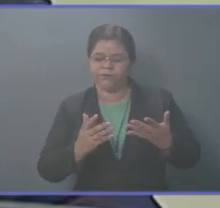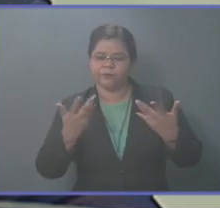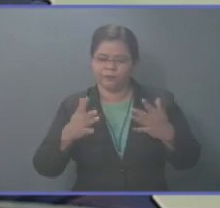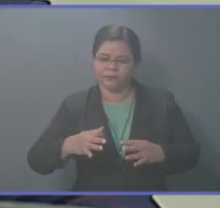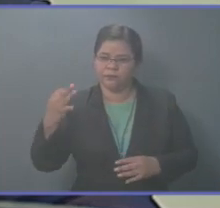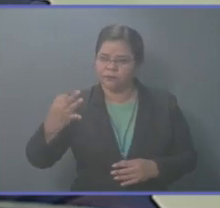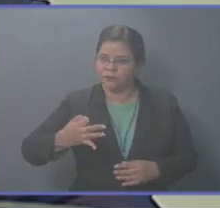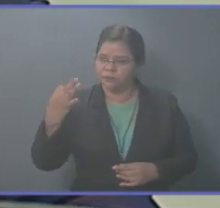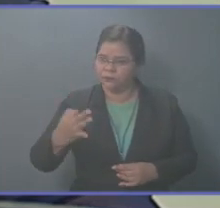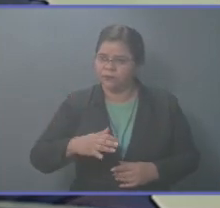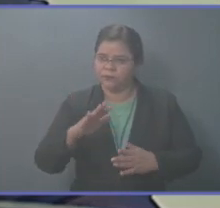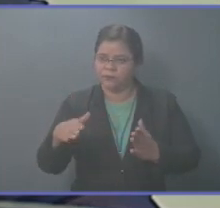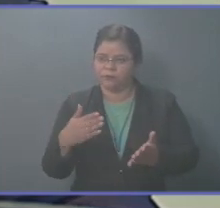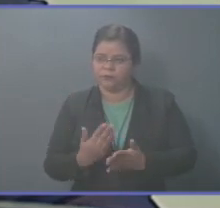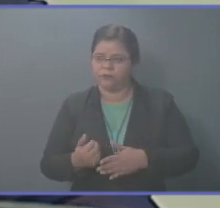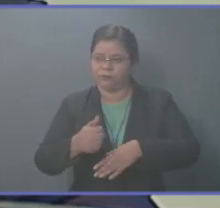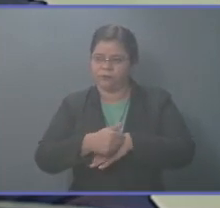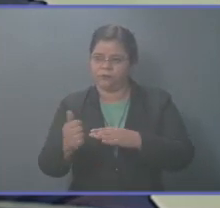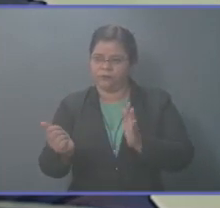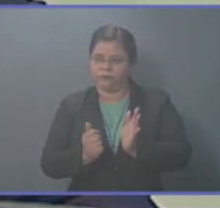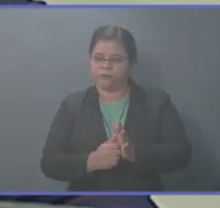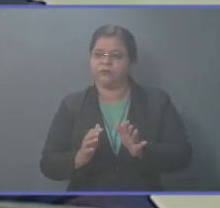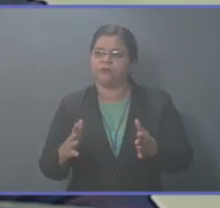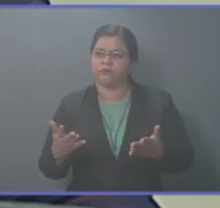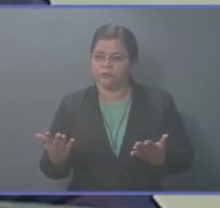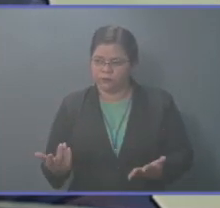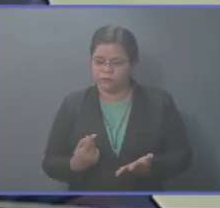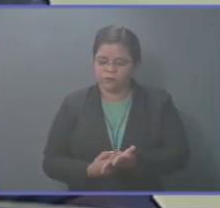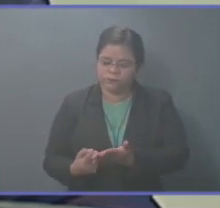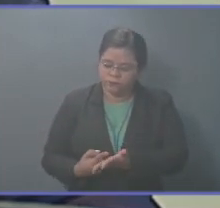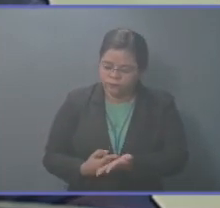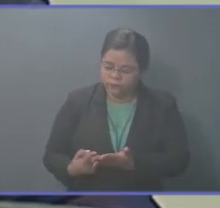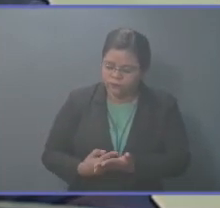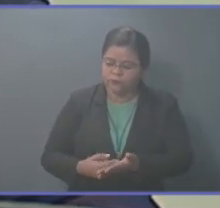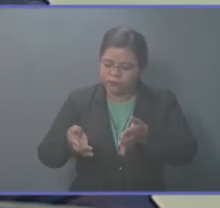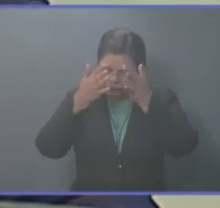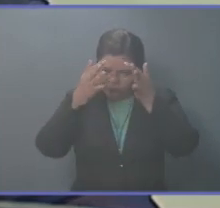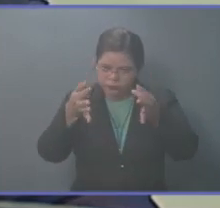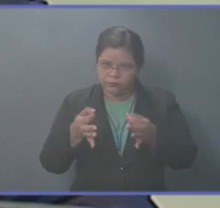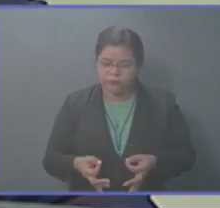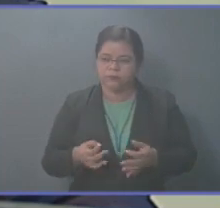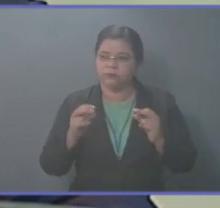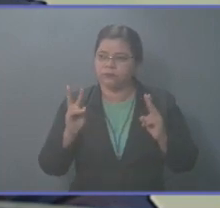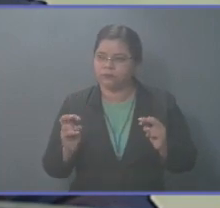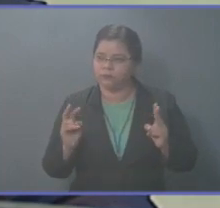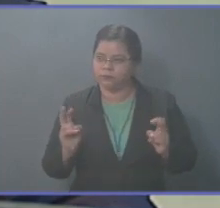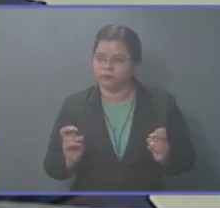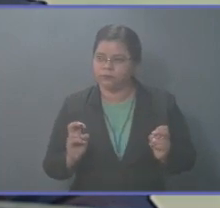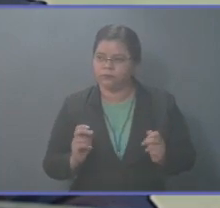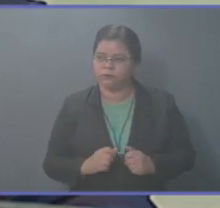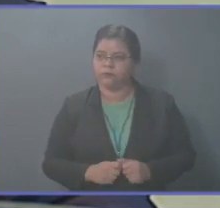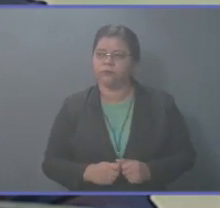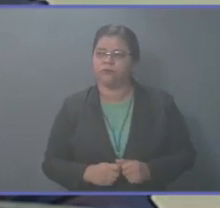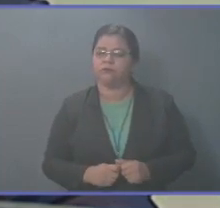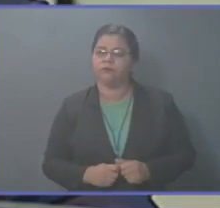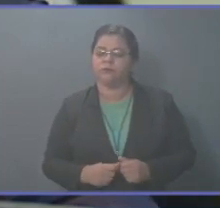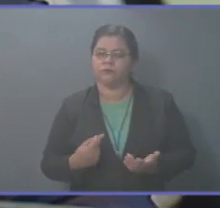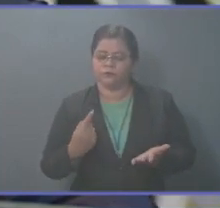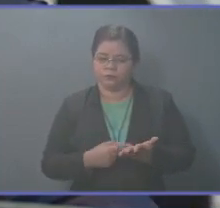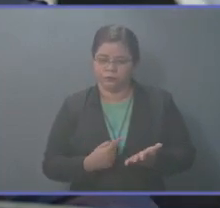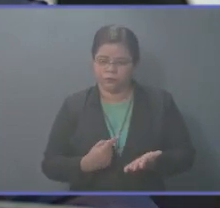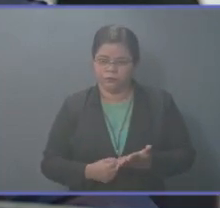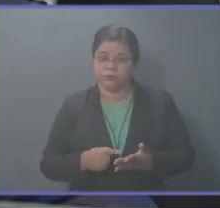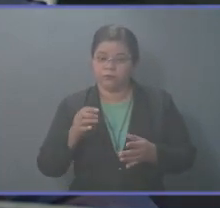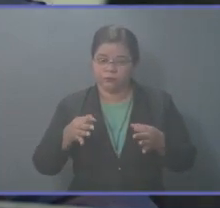la convocatoria extraordinaria de la Asamblea Legislativa para que delibere y adopte una decisión en relación con el tema respectivo.